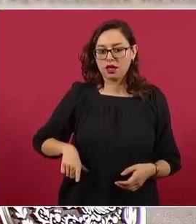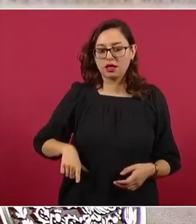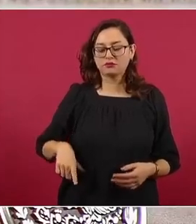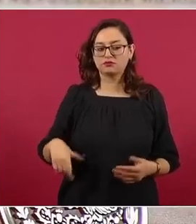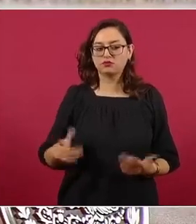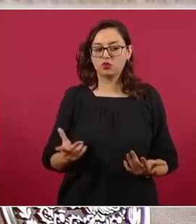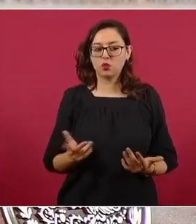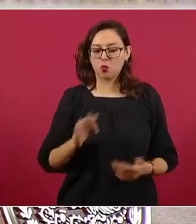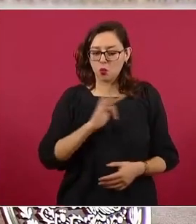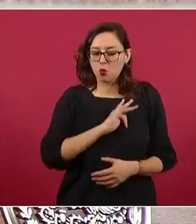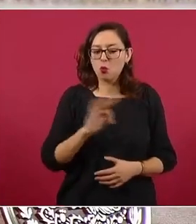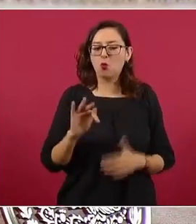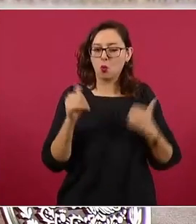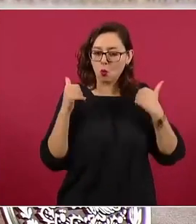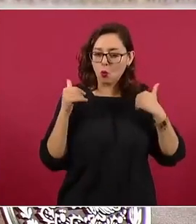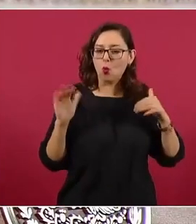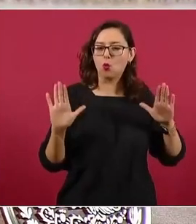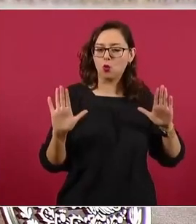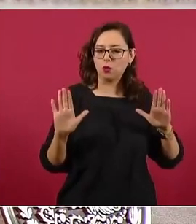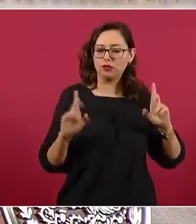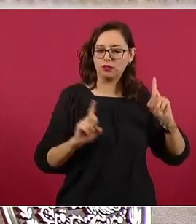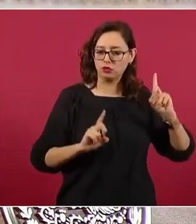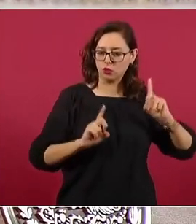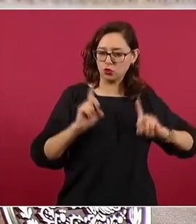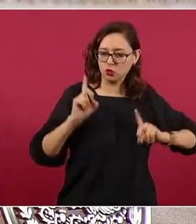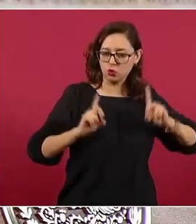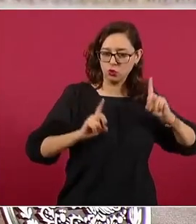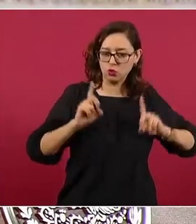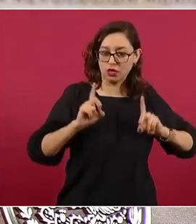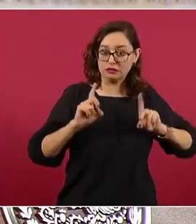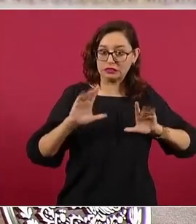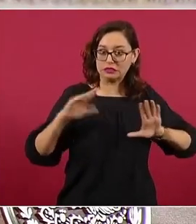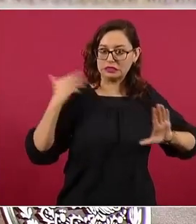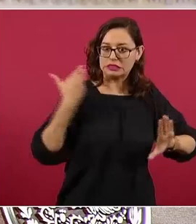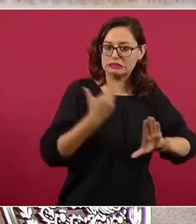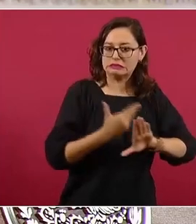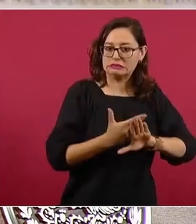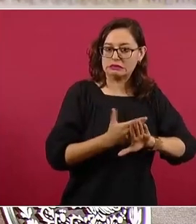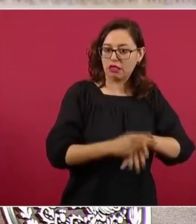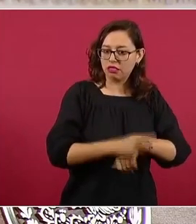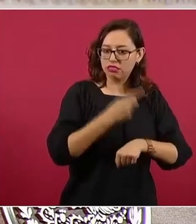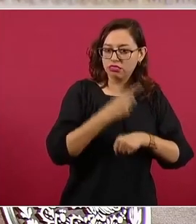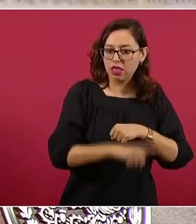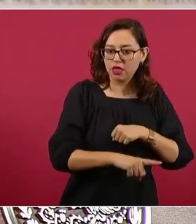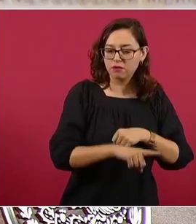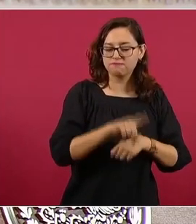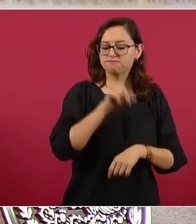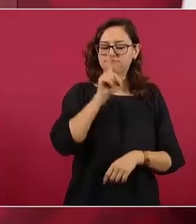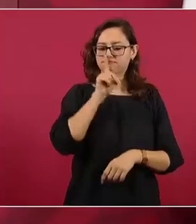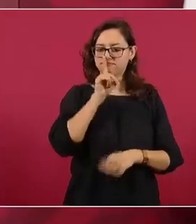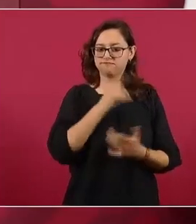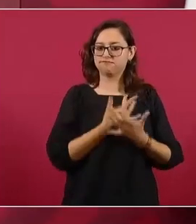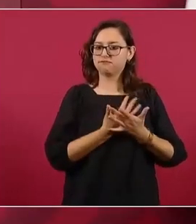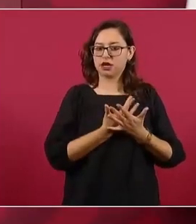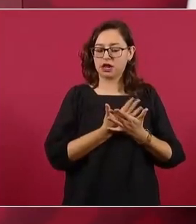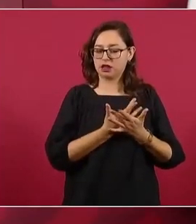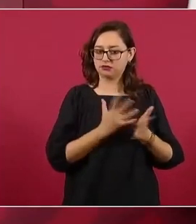duda razonable antes de actuar y perjudicar a una persona.